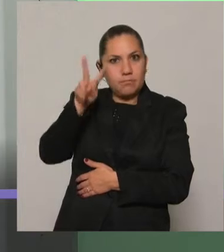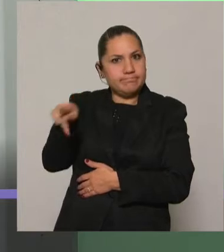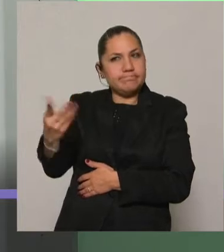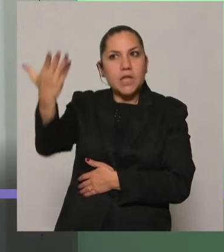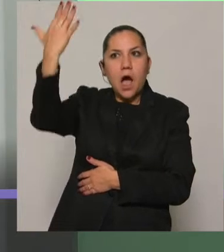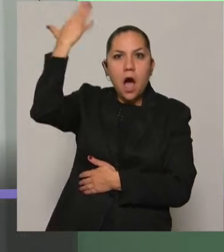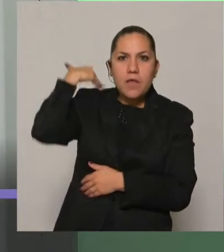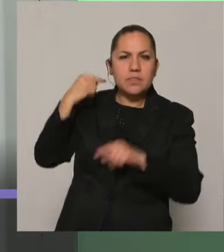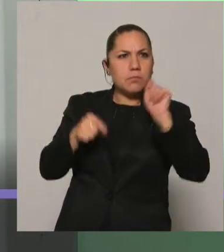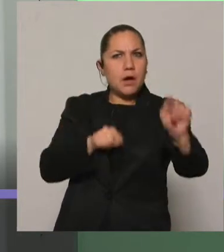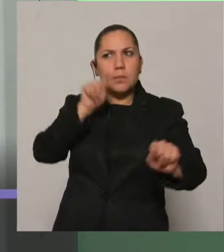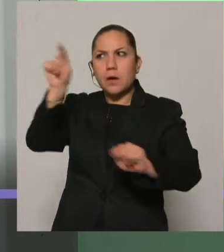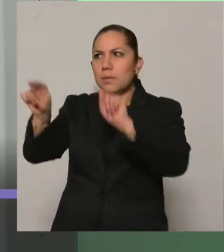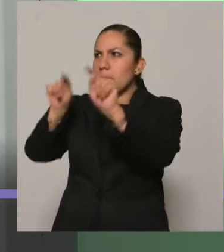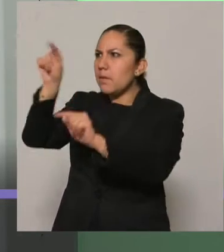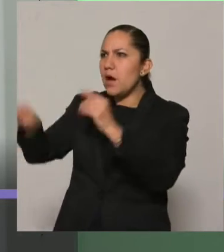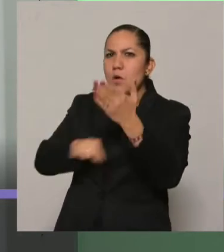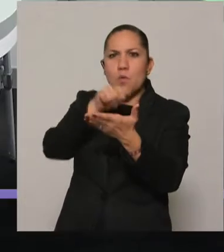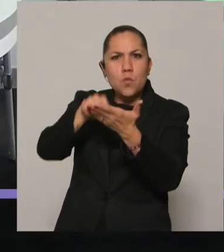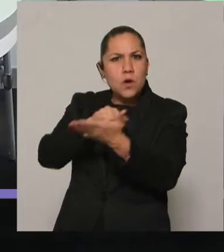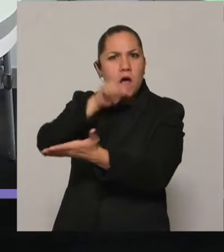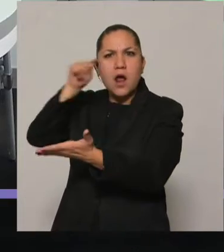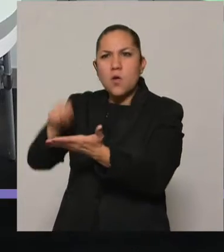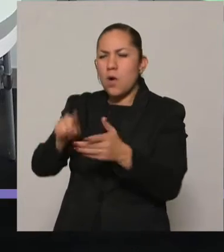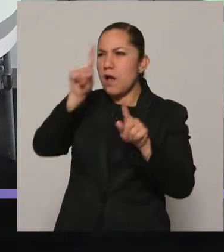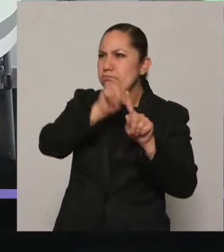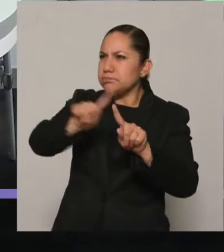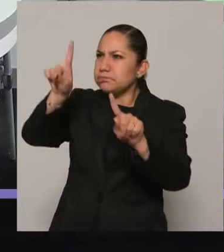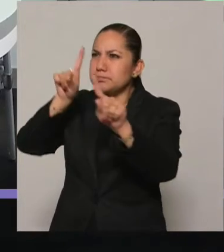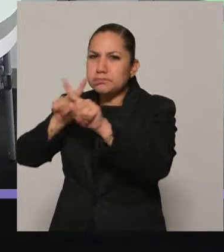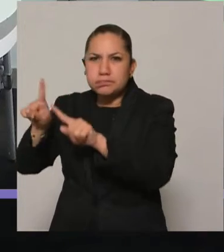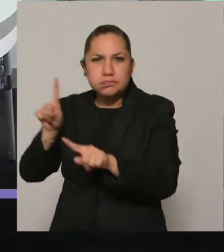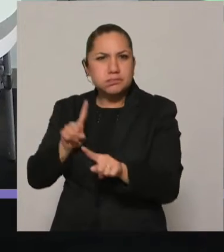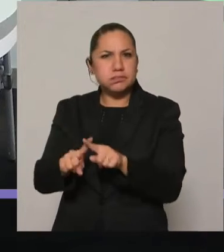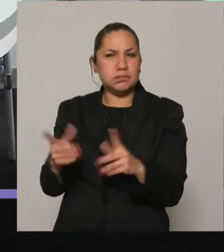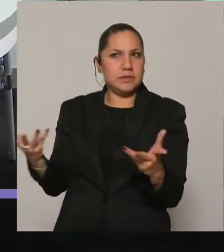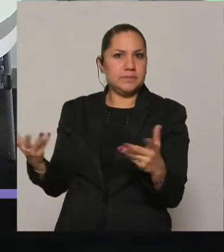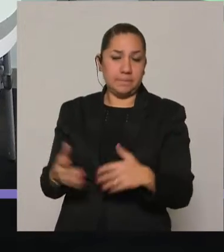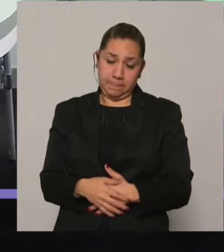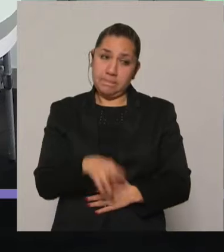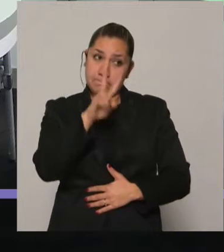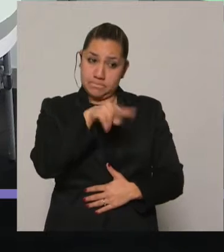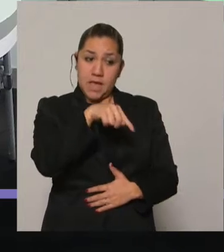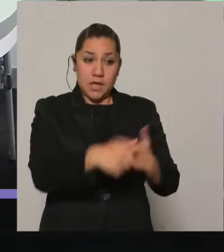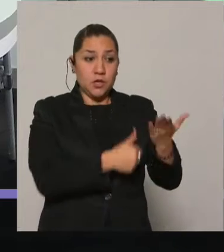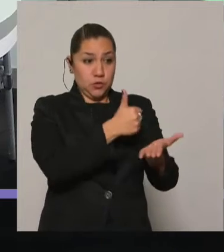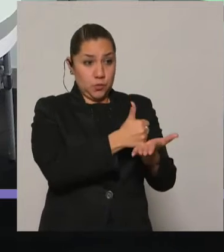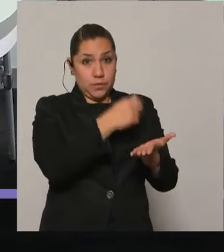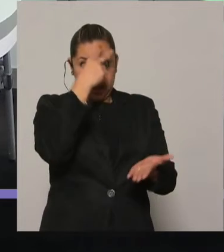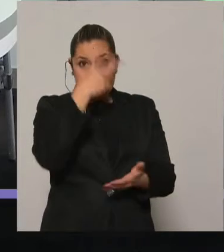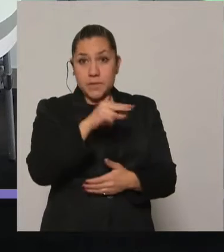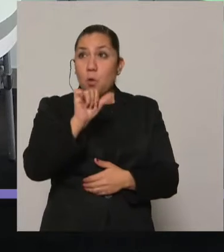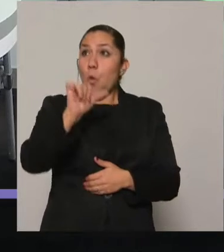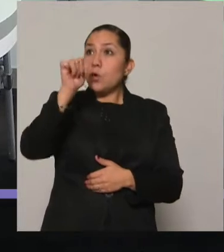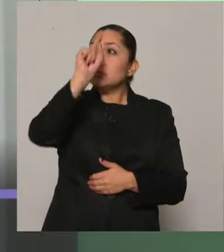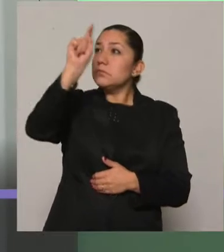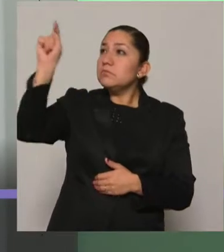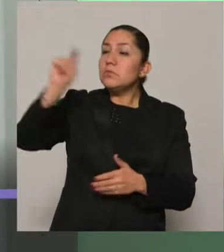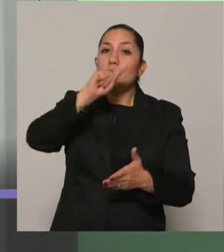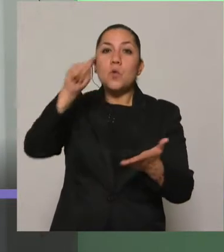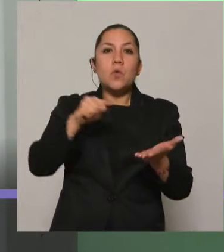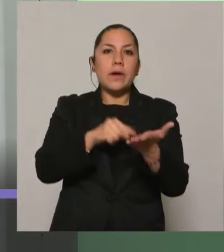y olor y sabor y ritmo. Claro, mira, la Ciudad de México no tiene nada que pedirle a grandes capitales como a